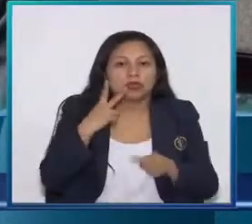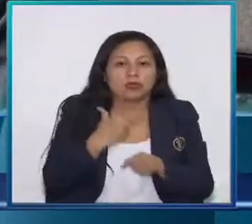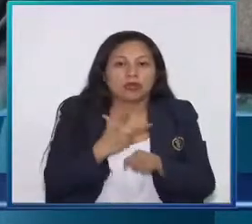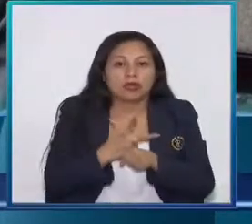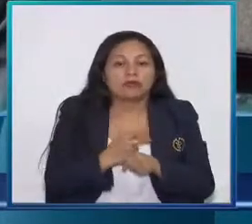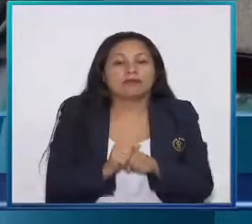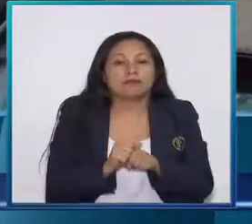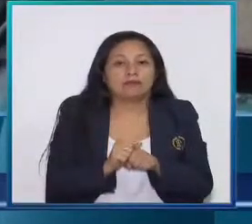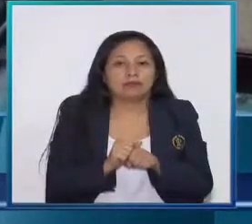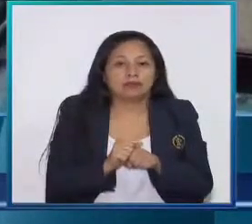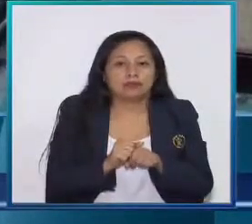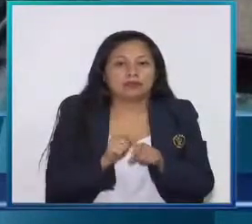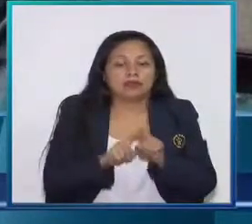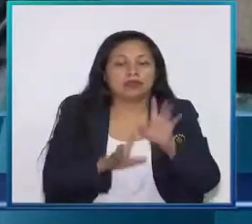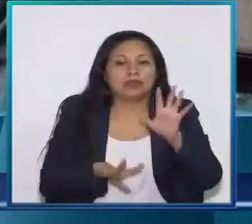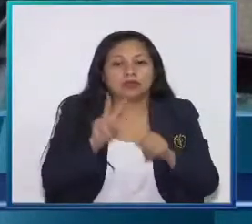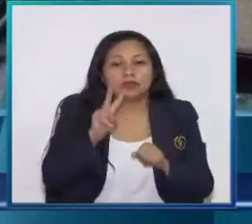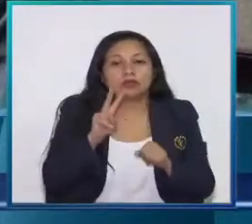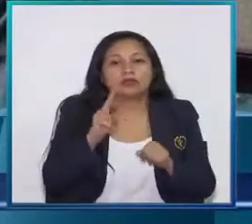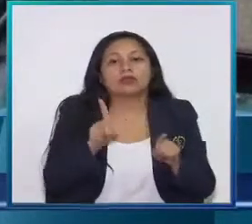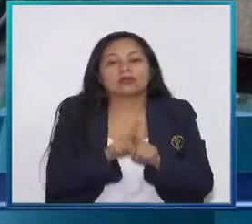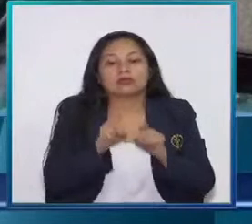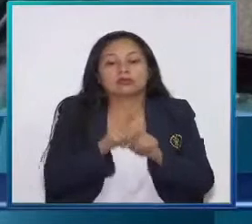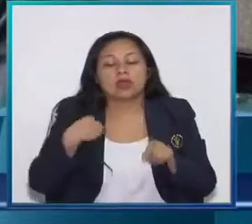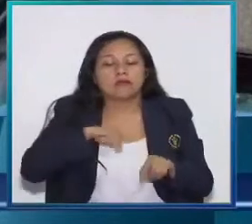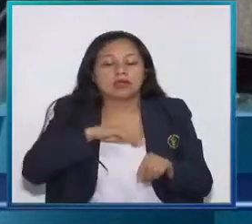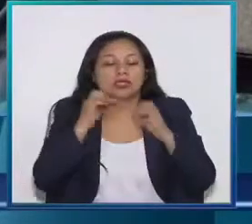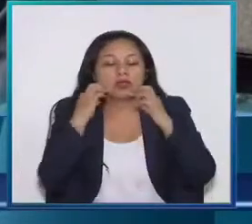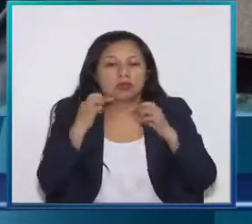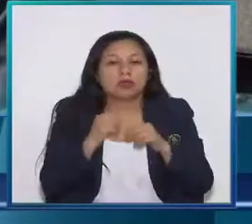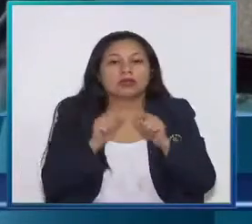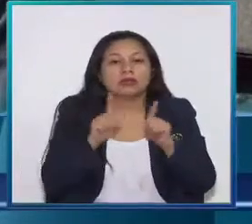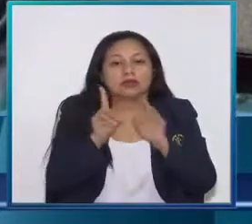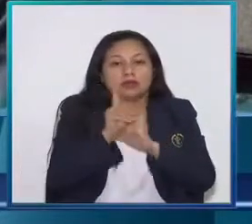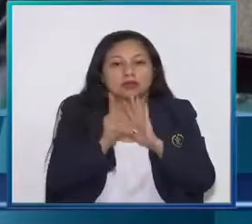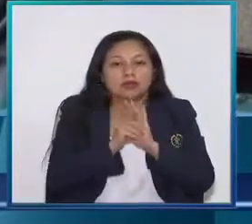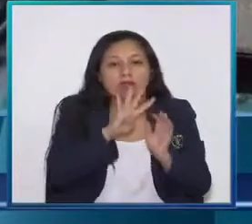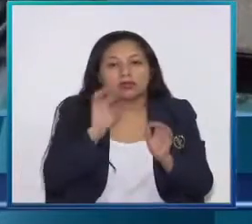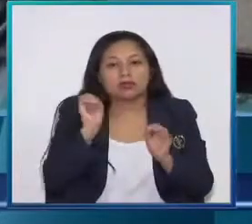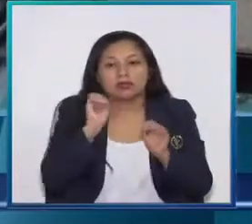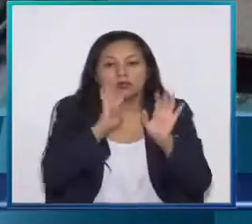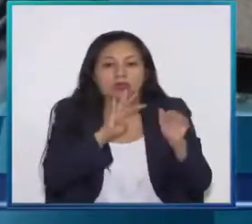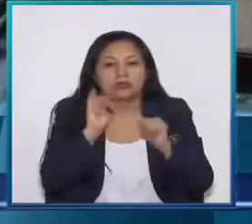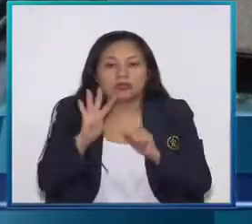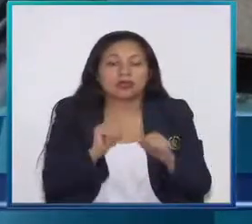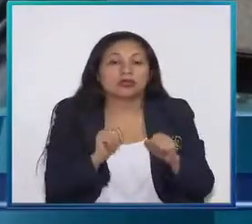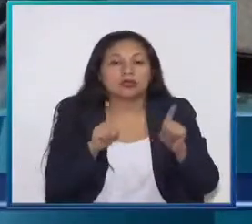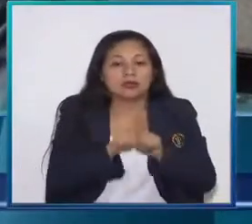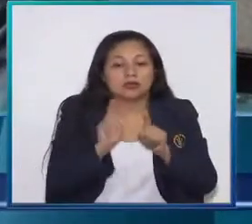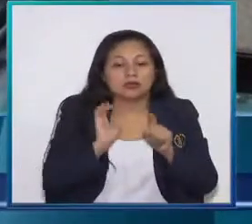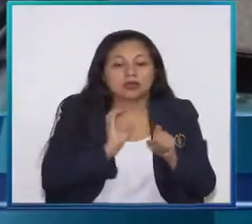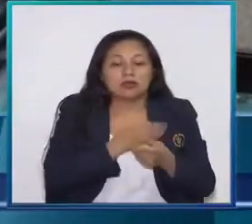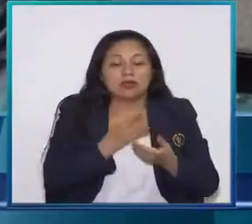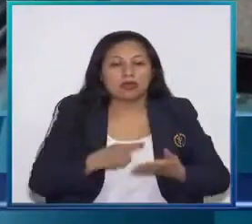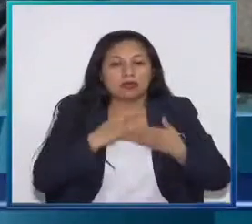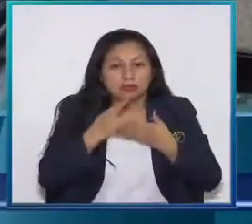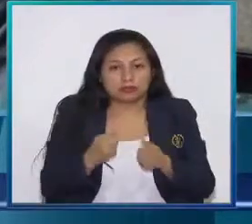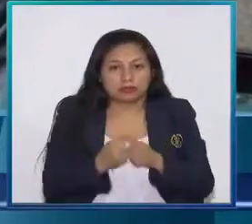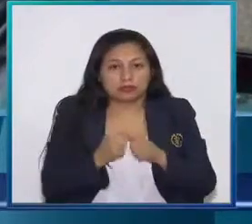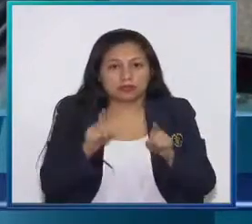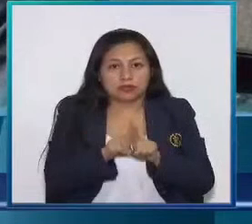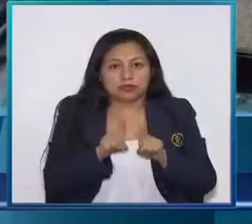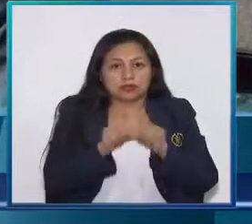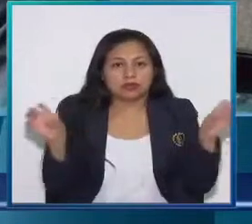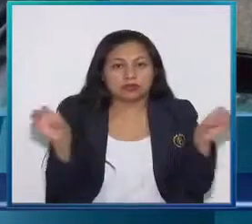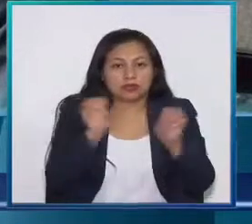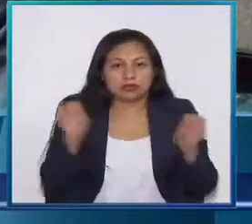República de Guatemala, 12 de la Ley Orgánica del Ministerio Público, Decreto número 4094 del Congreso de la República, y en